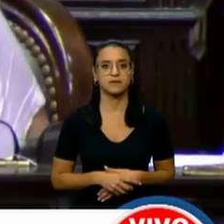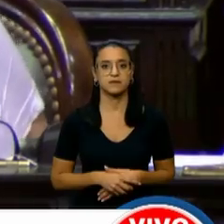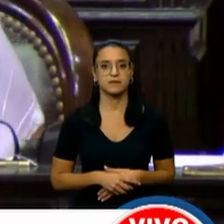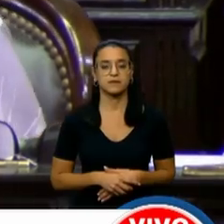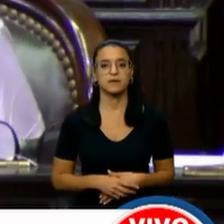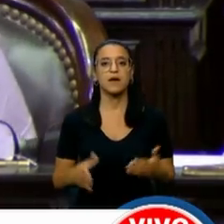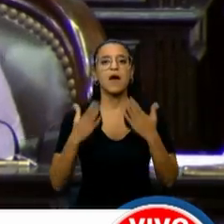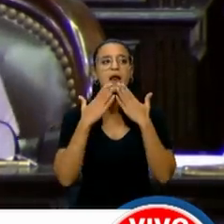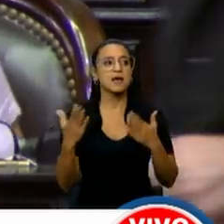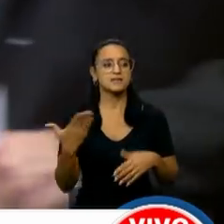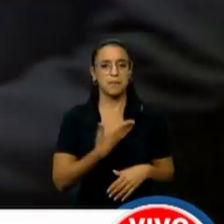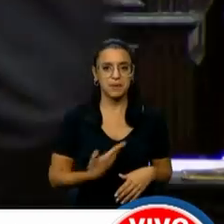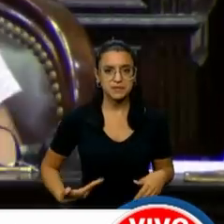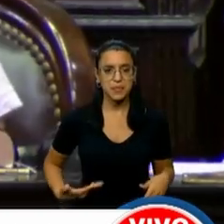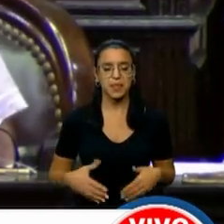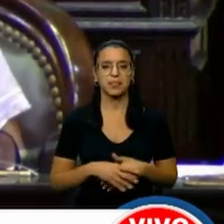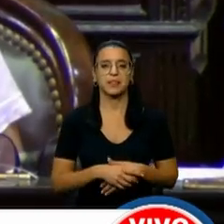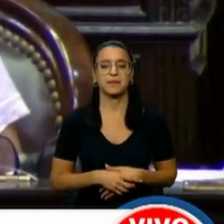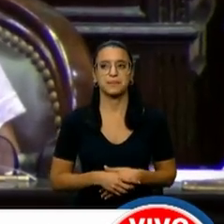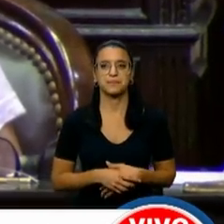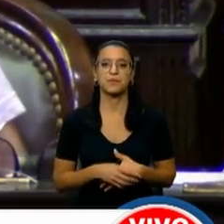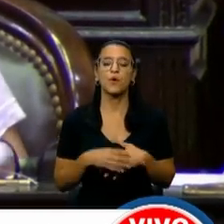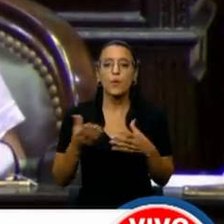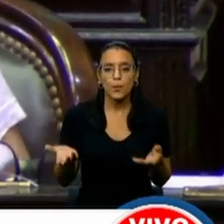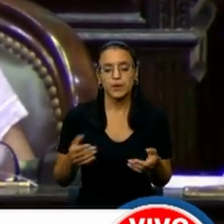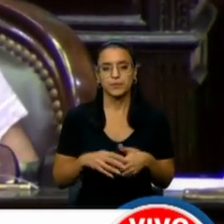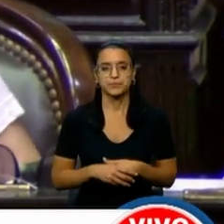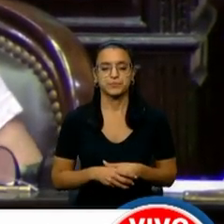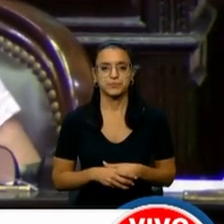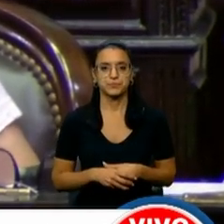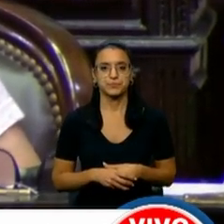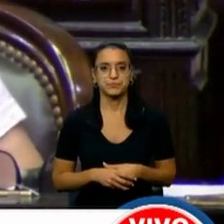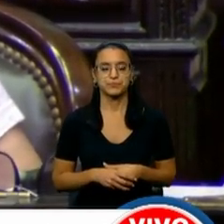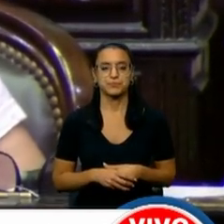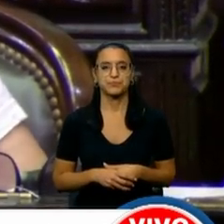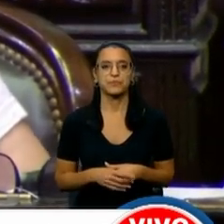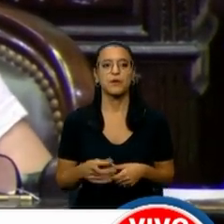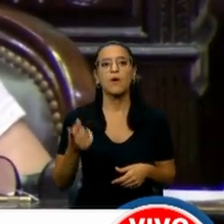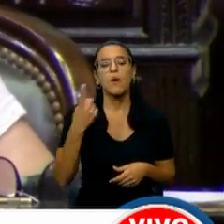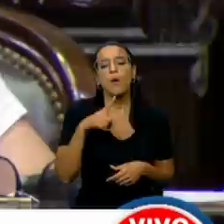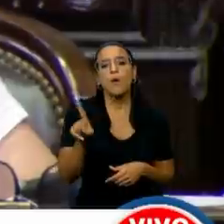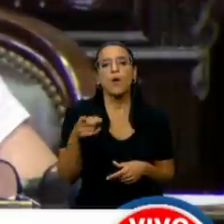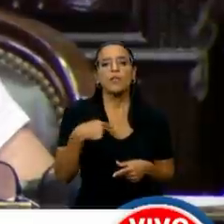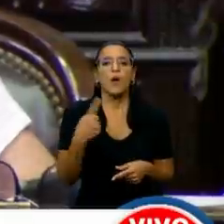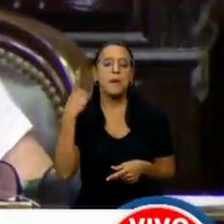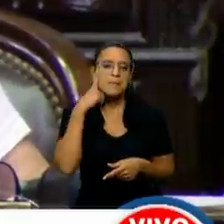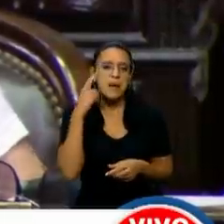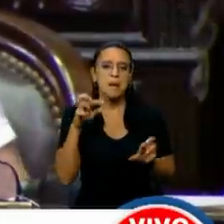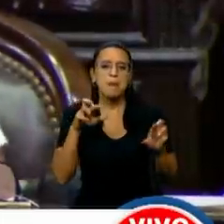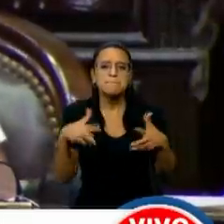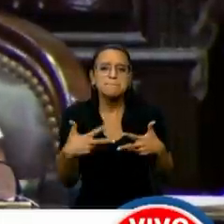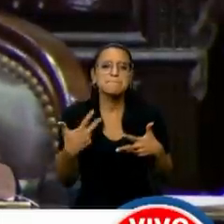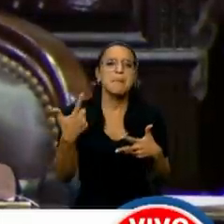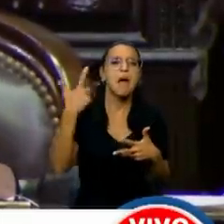gracias señor presidente bueno cuando pensamos en políticas de género